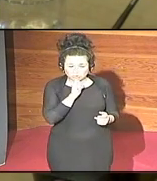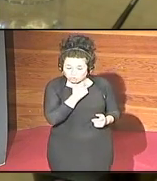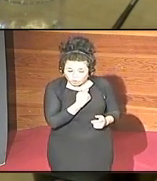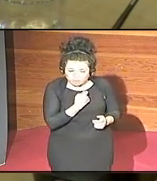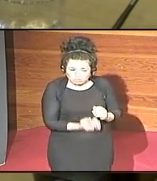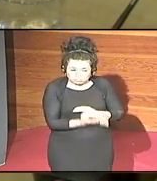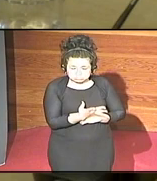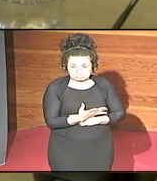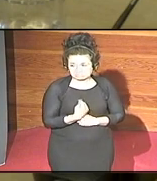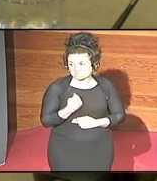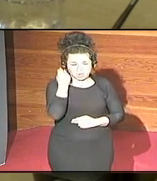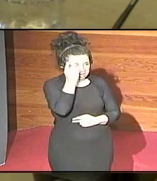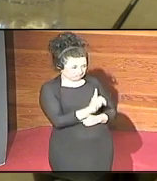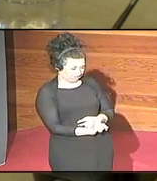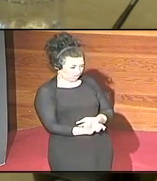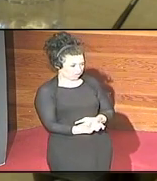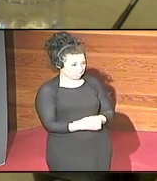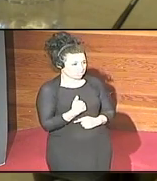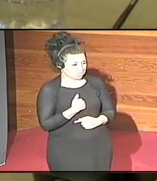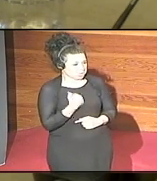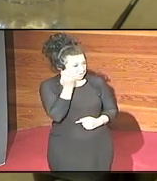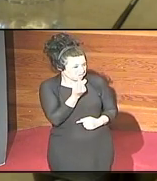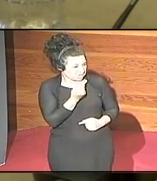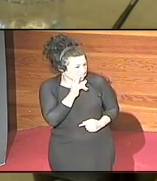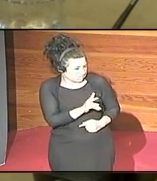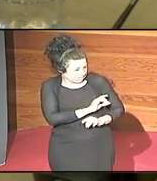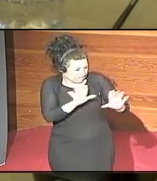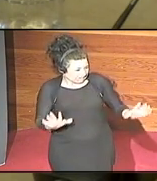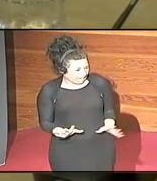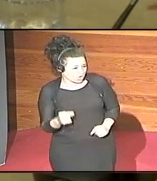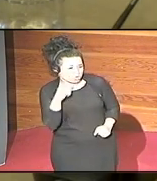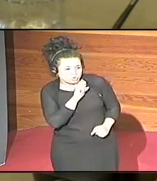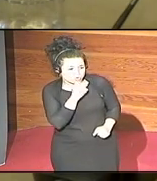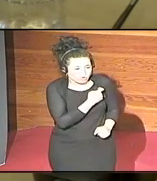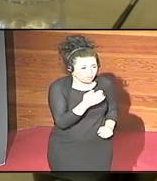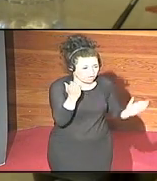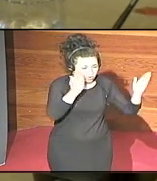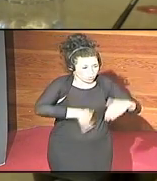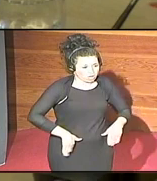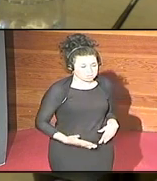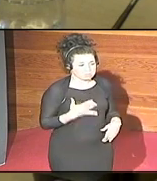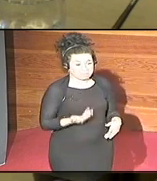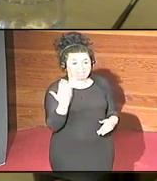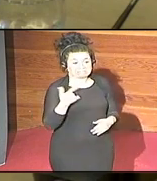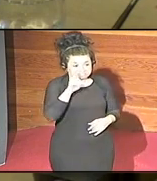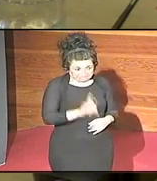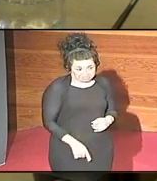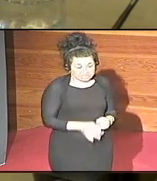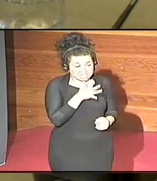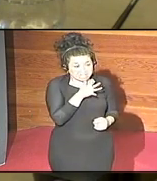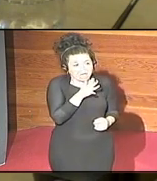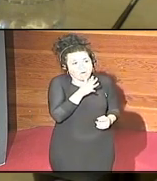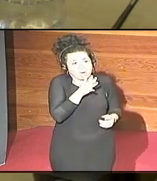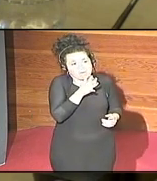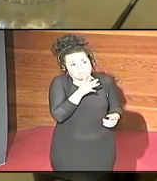Yo creo que no. Se está viendo que no hay una rusofobia. Hay gente que son rusófobos. A lo mejor lo eran antes y ahora se han vuelto